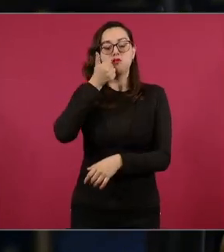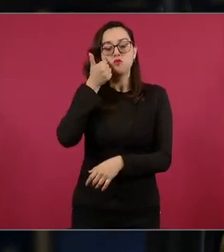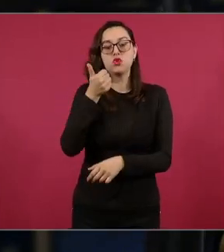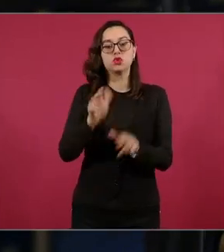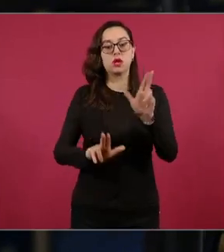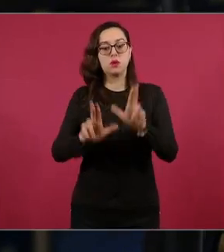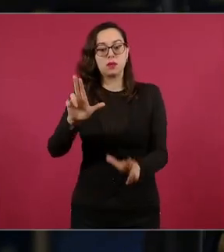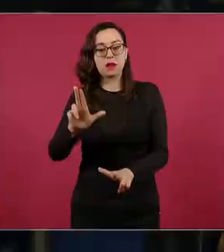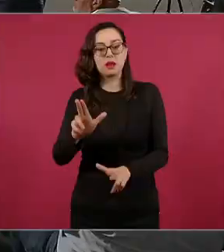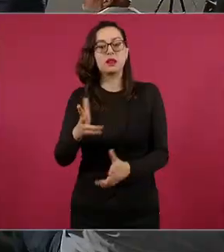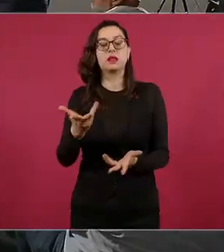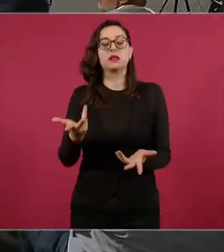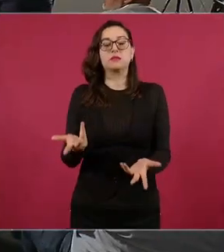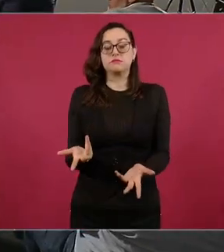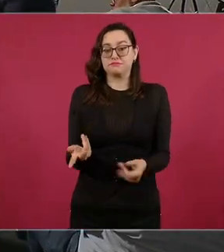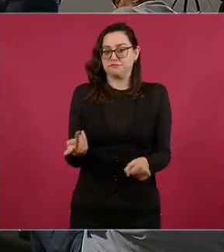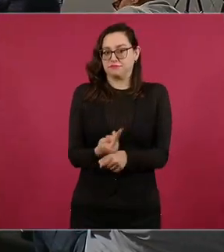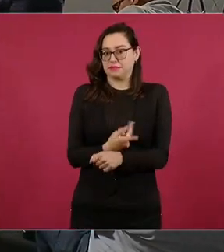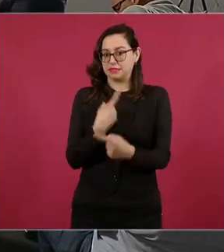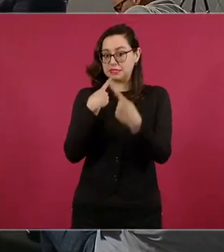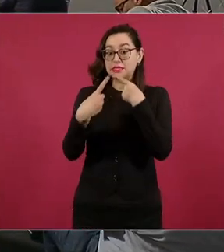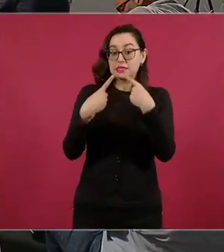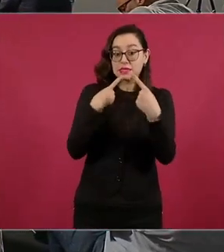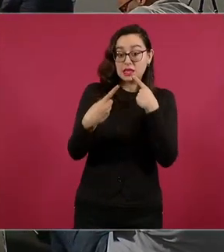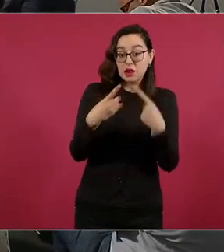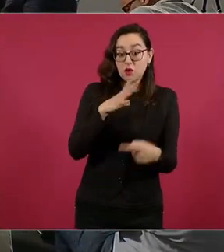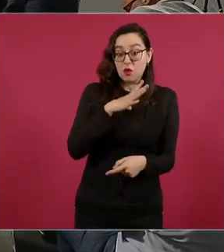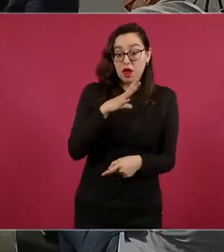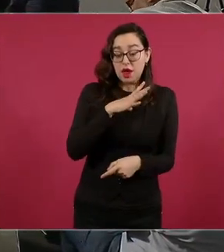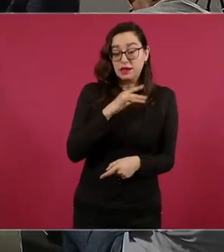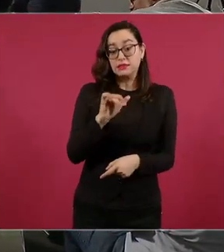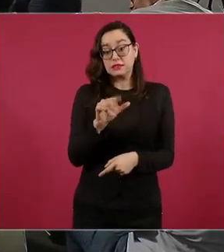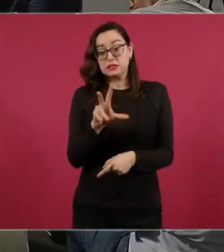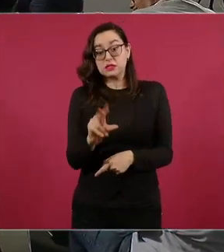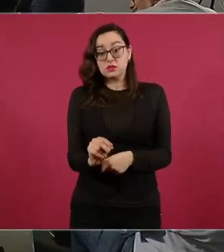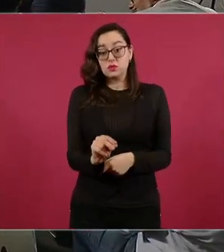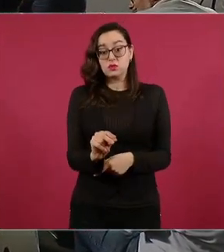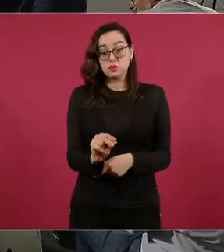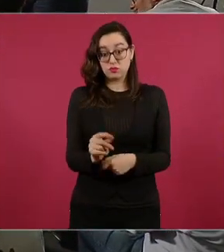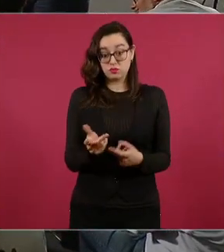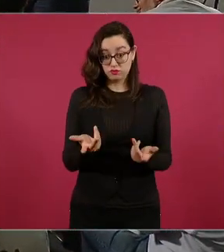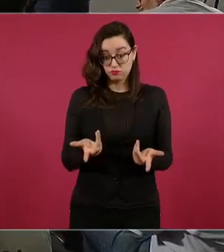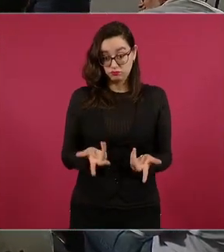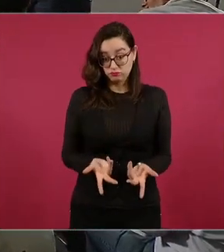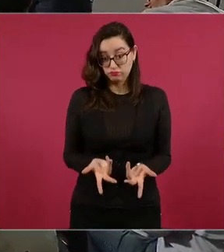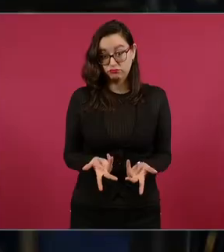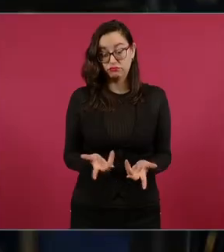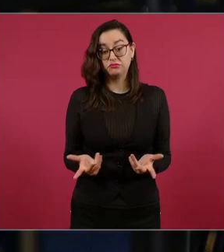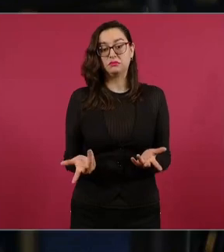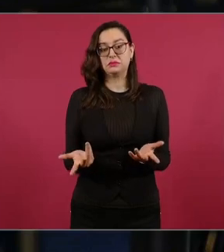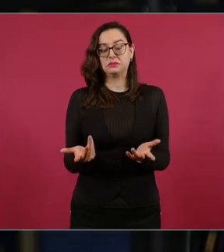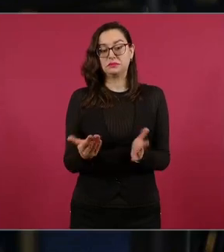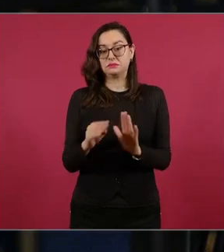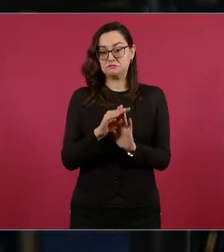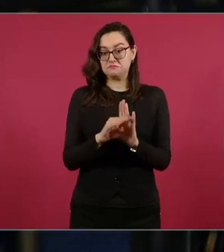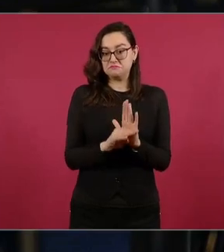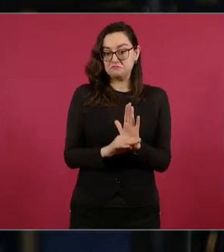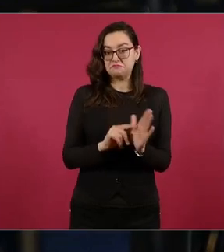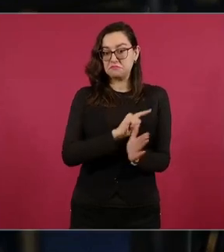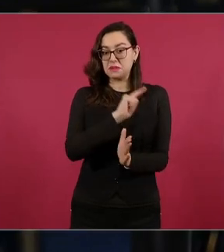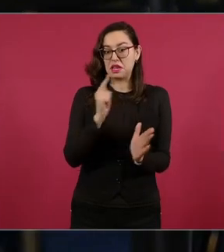el caso del joven asesinado y básicamente el estatus pues legal, jurídico de los